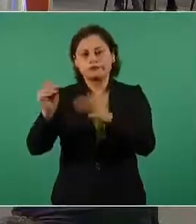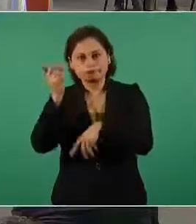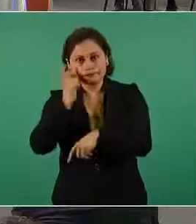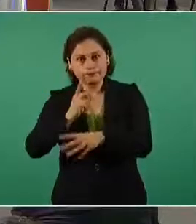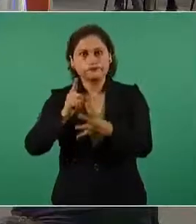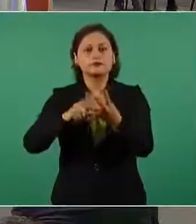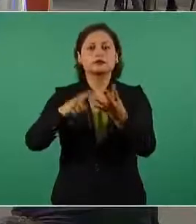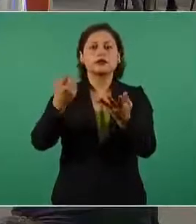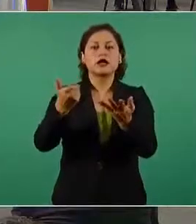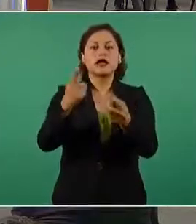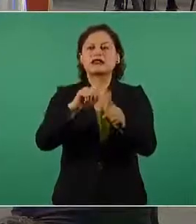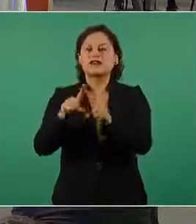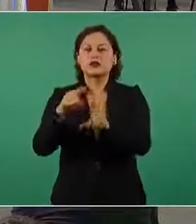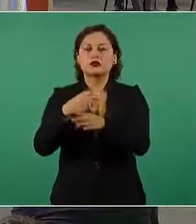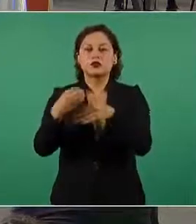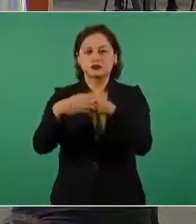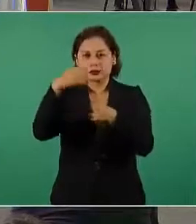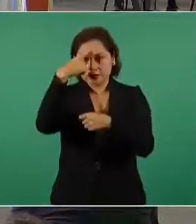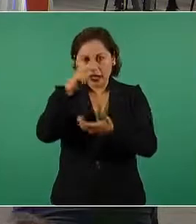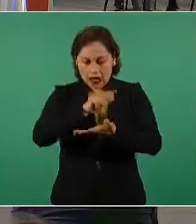de limpieza. Estos